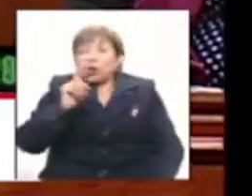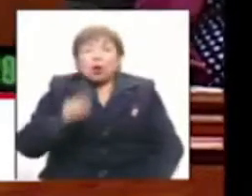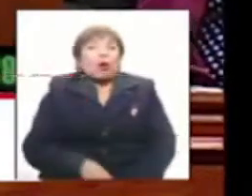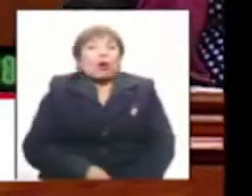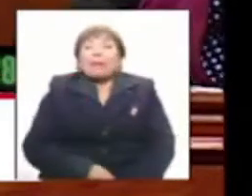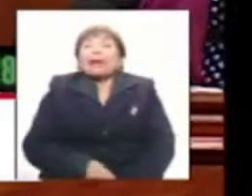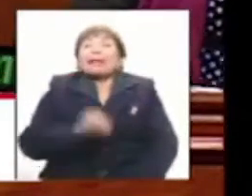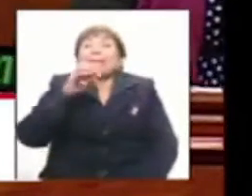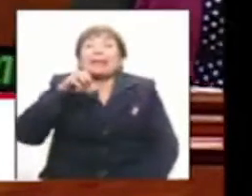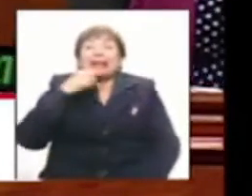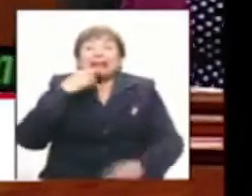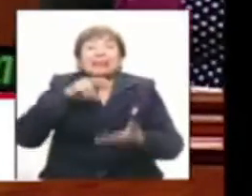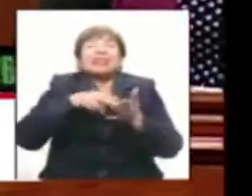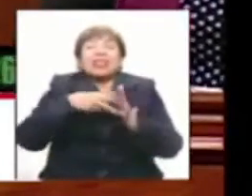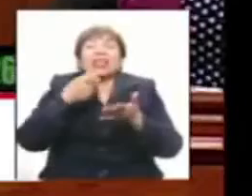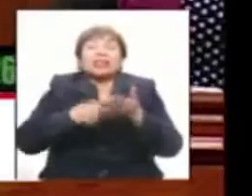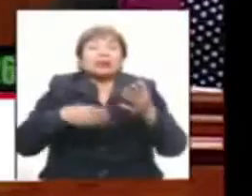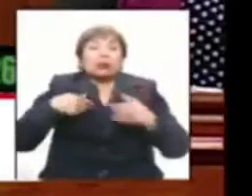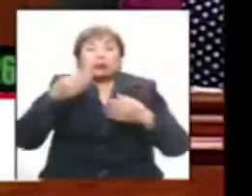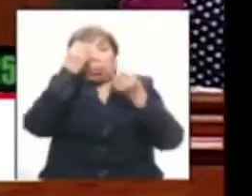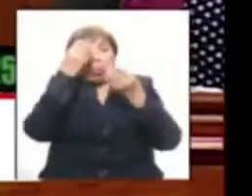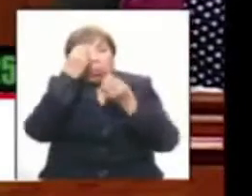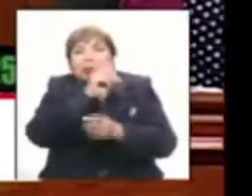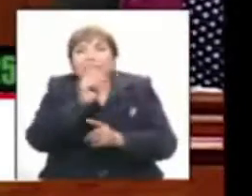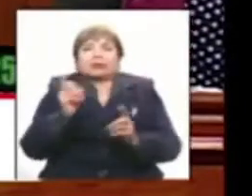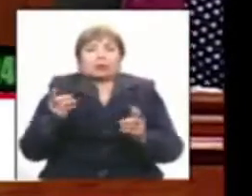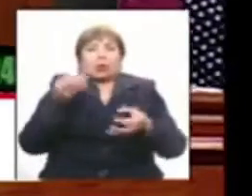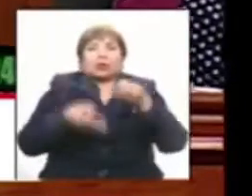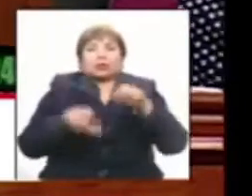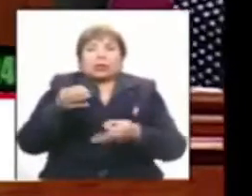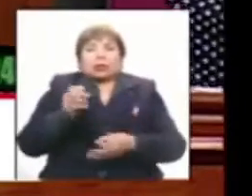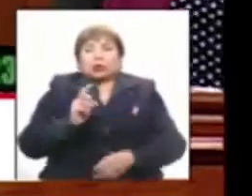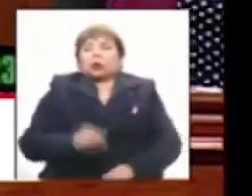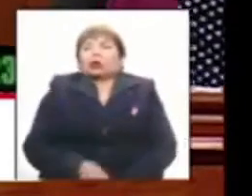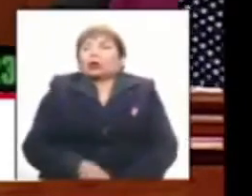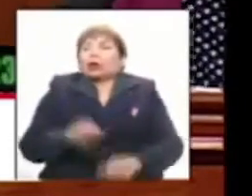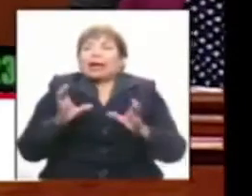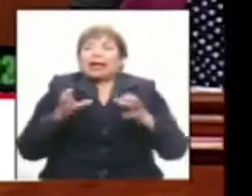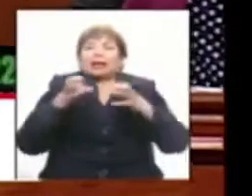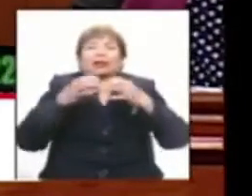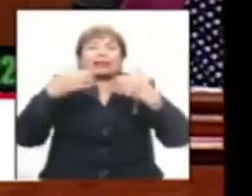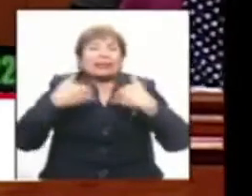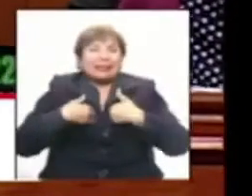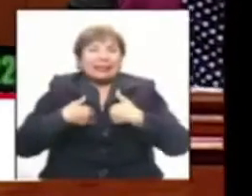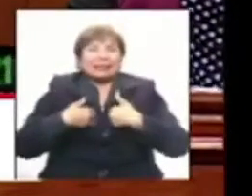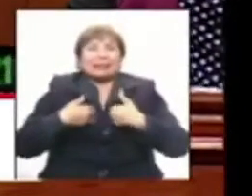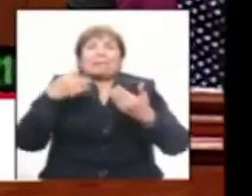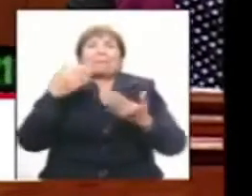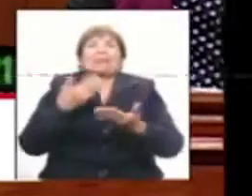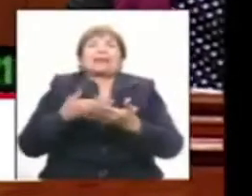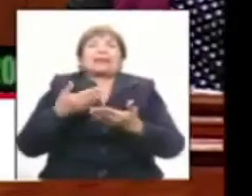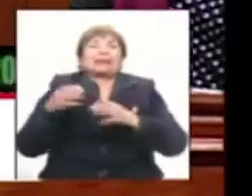El mandato imperativo no quiere decir que nosotros vamos a incumplir con resoluciones judiciales. El Congreso tiene varios